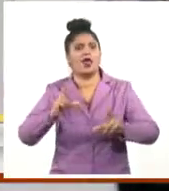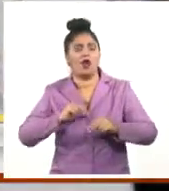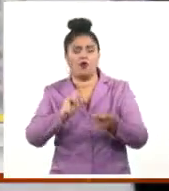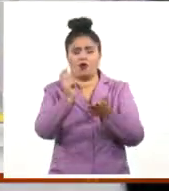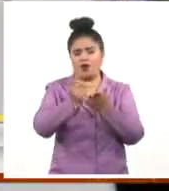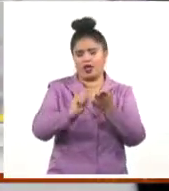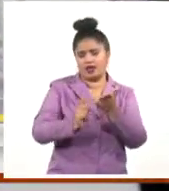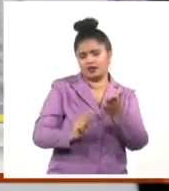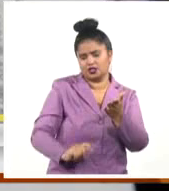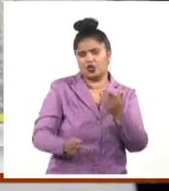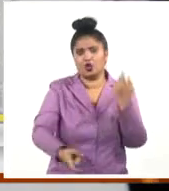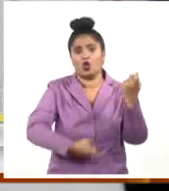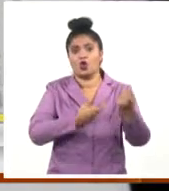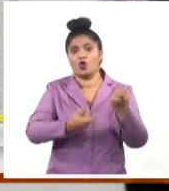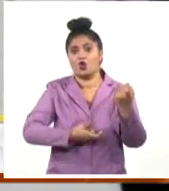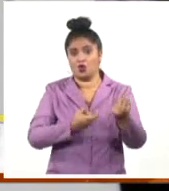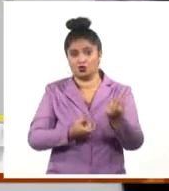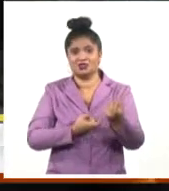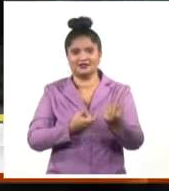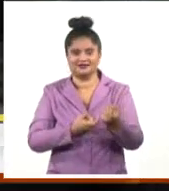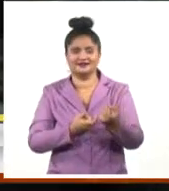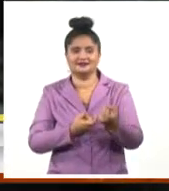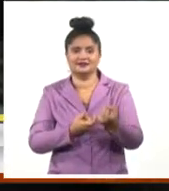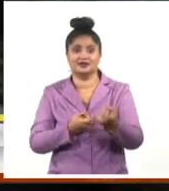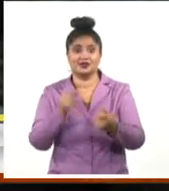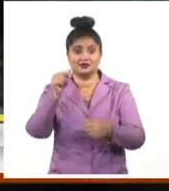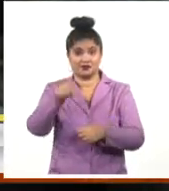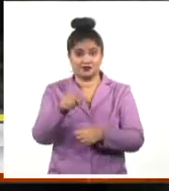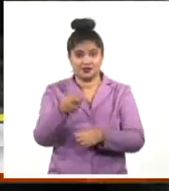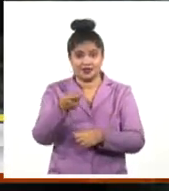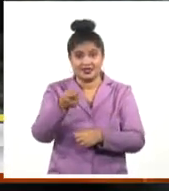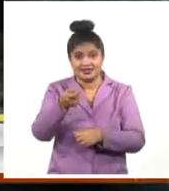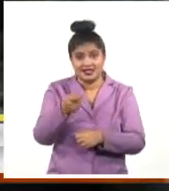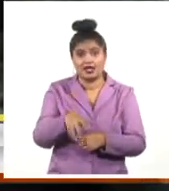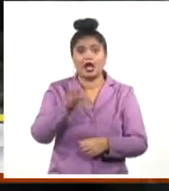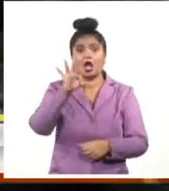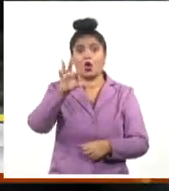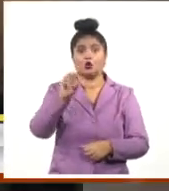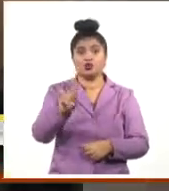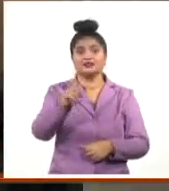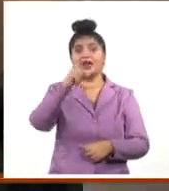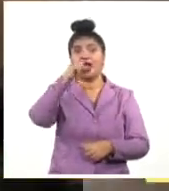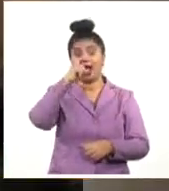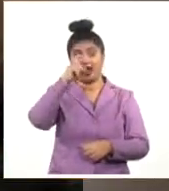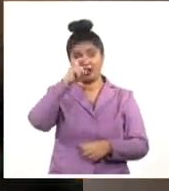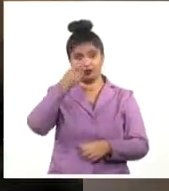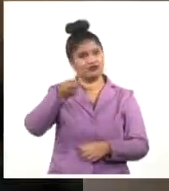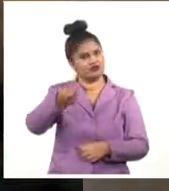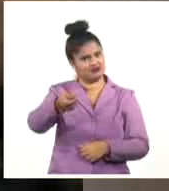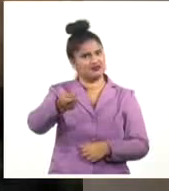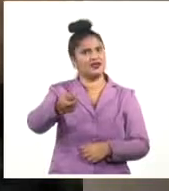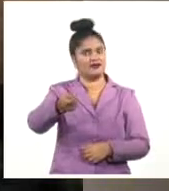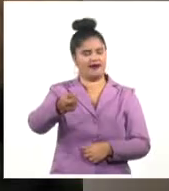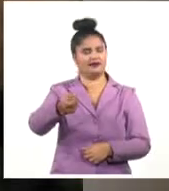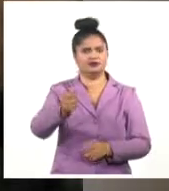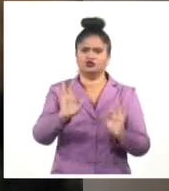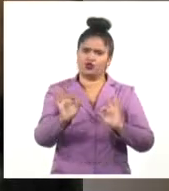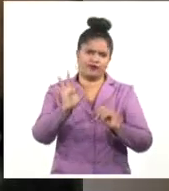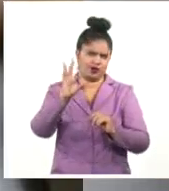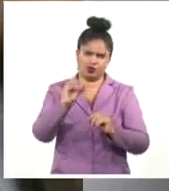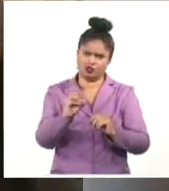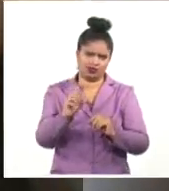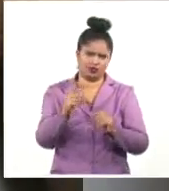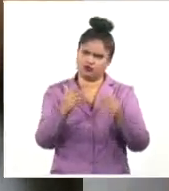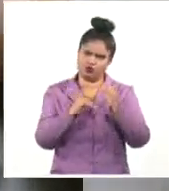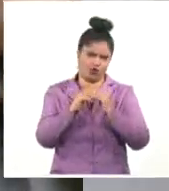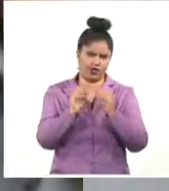combatiente está presente en la contemporaneidad. A sus casi 8 décadas de vida, asevera que sigue en la búsqueda de la verdad histórica y que solo con la